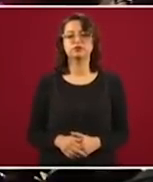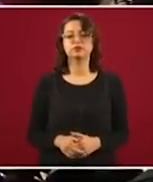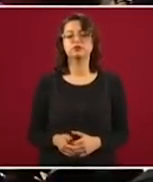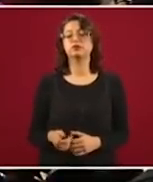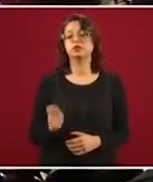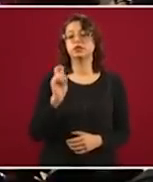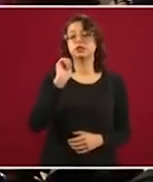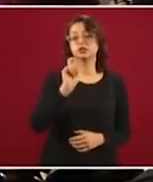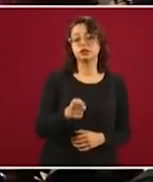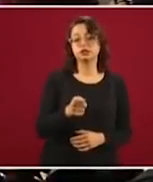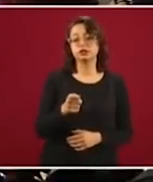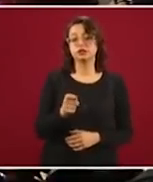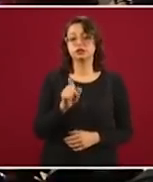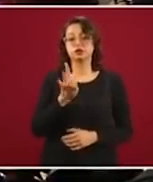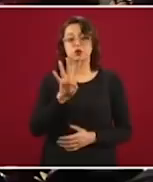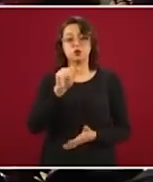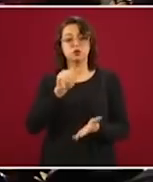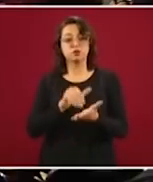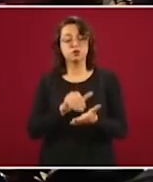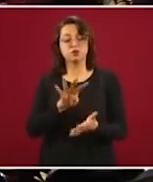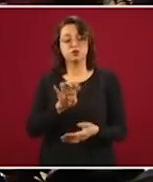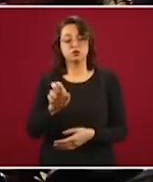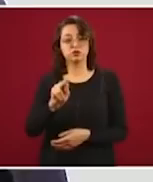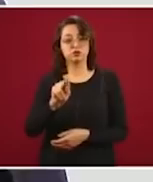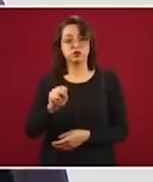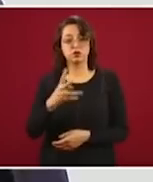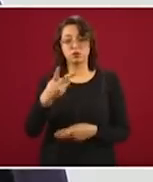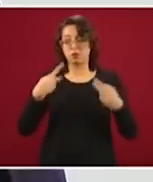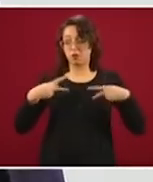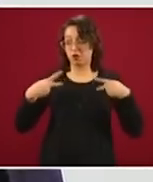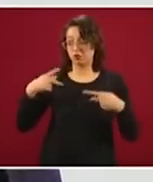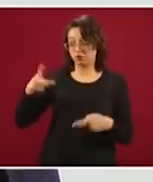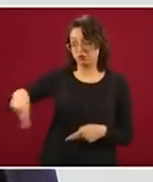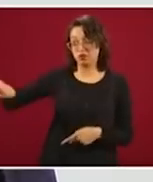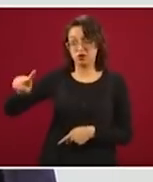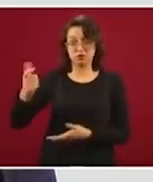ya no lo va a pagar el pueblo.